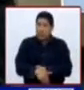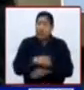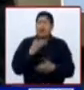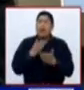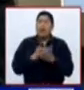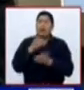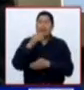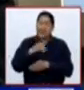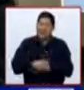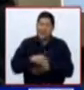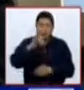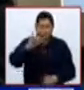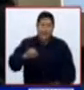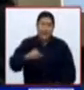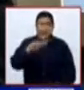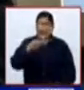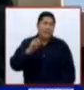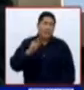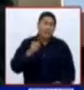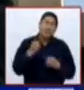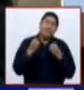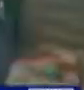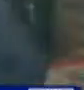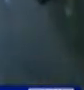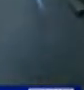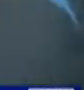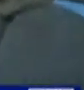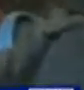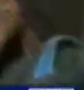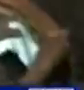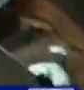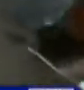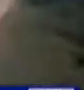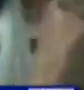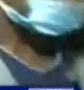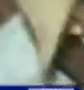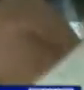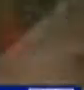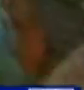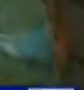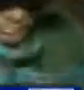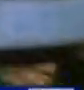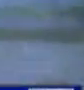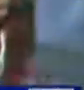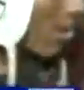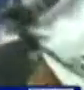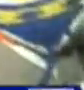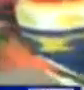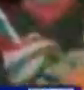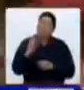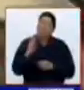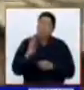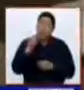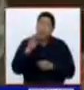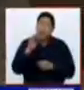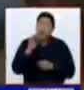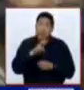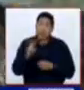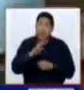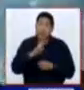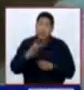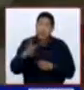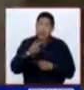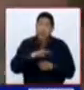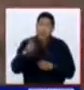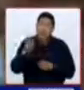Buenas noches, John, ¿cómo estás? Mira cuántas personas son, 2, 4, 6, 8, 10, 12, 14, 16, 18, 20, 22,